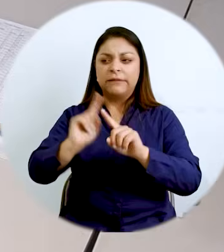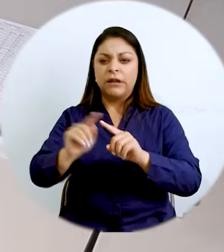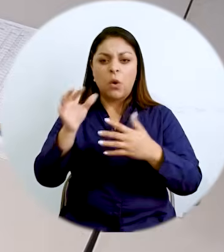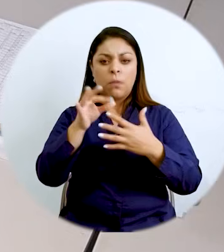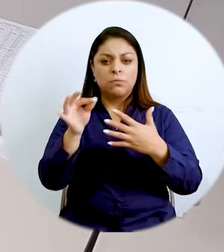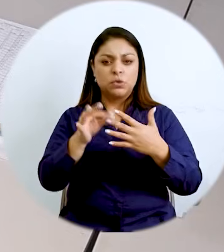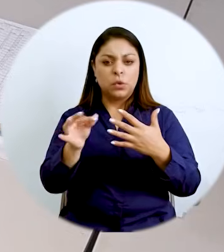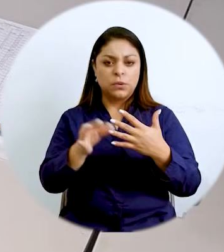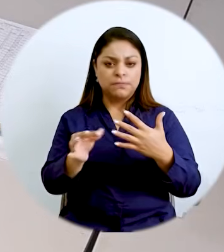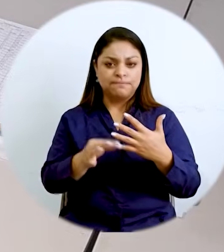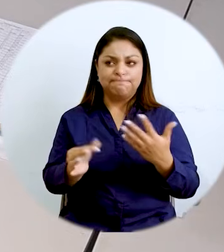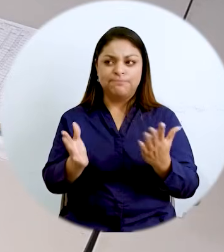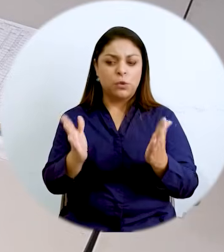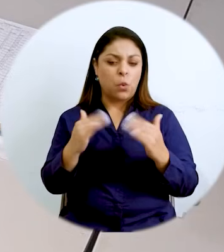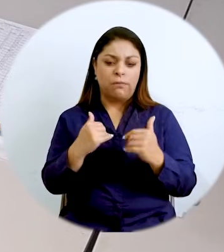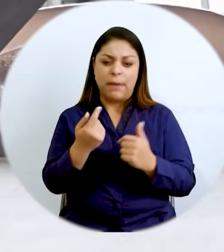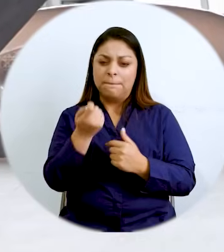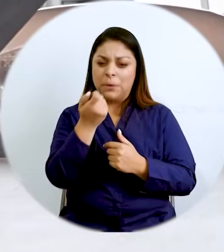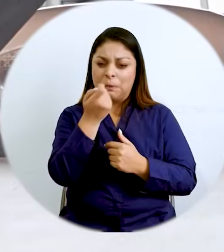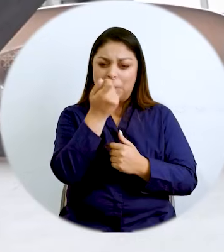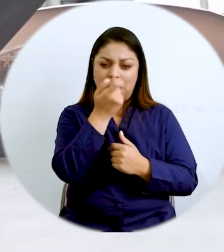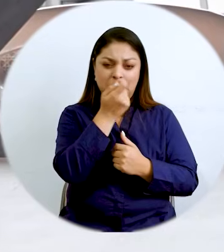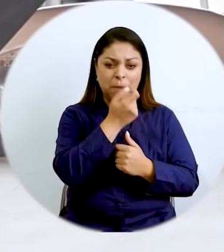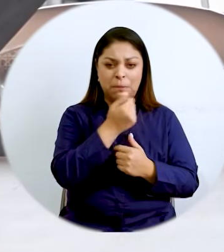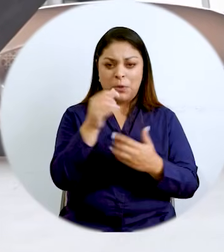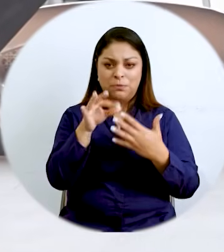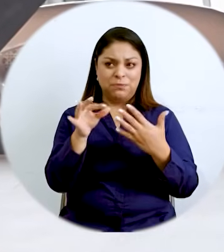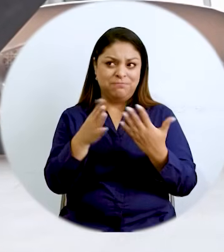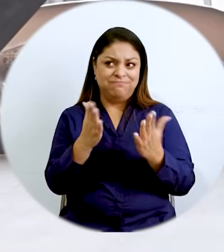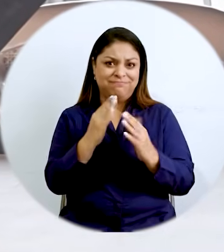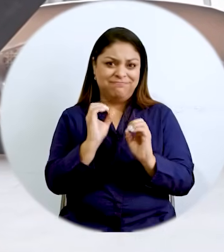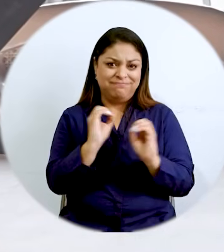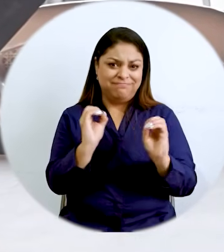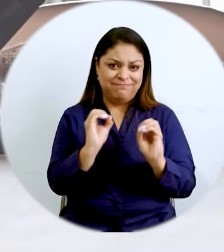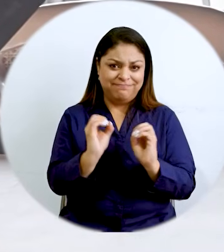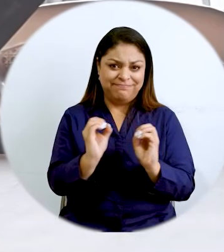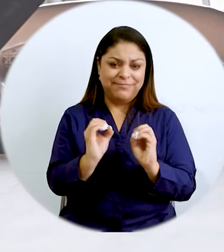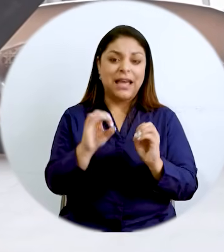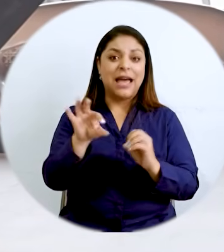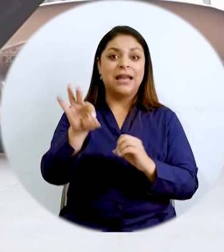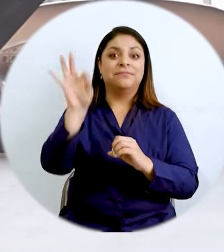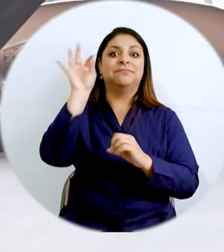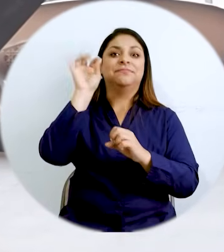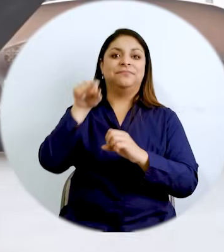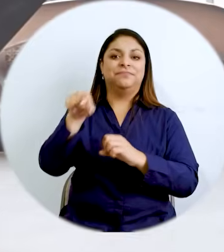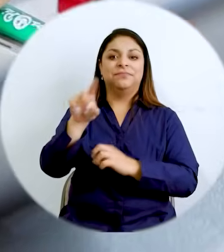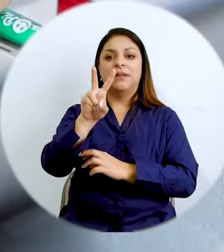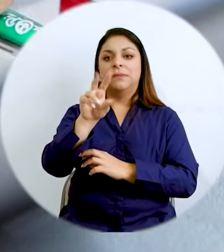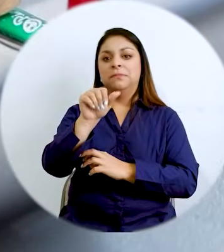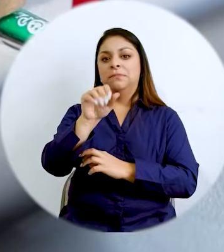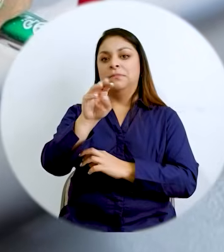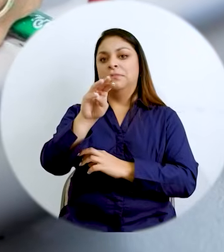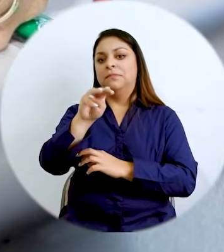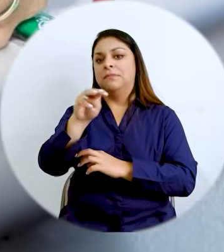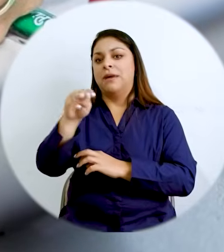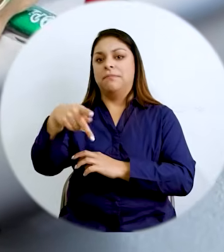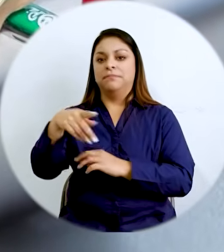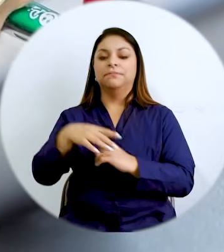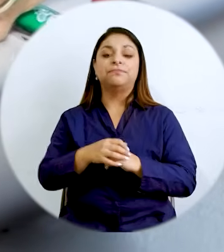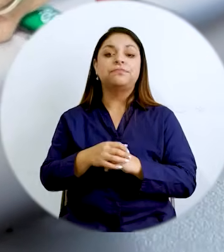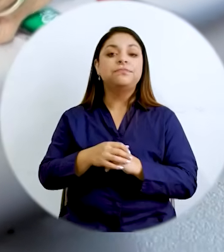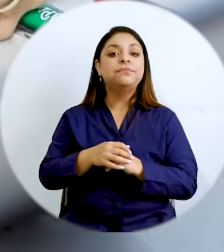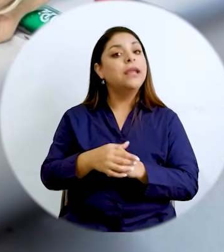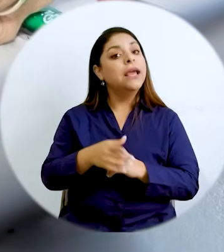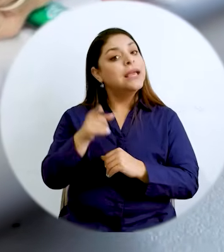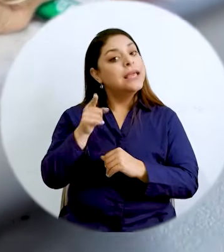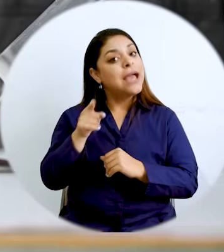opciones, no habían muchas opciones, prácticamente no habían, y descubrimos el BAM. Y desde